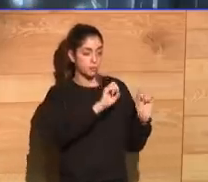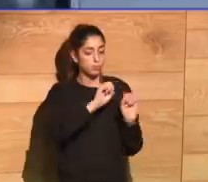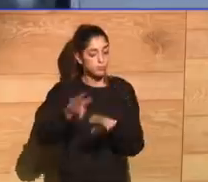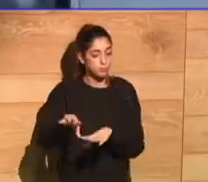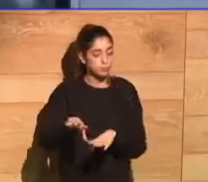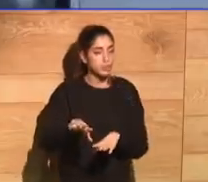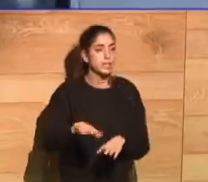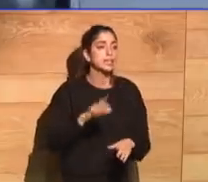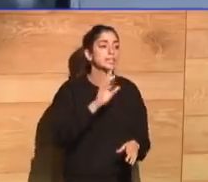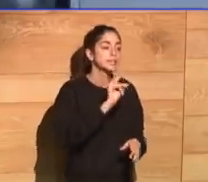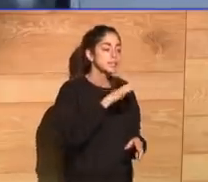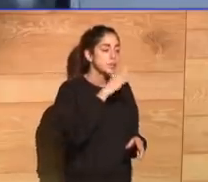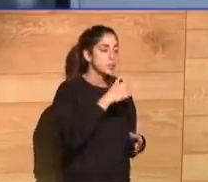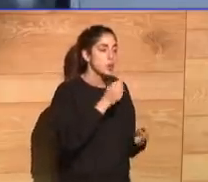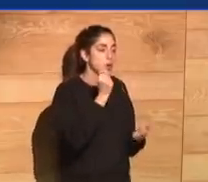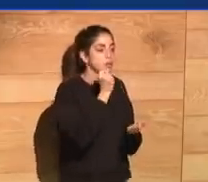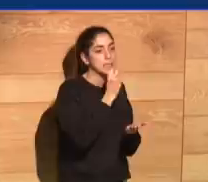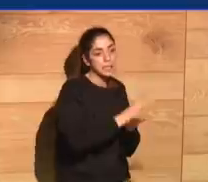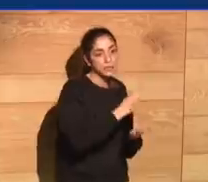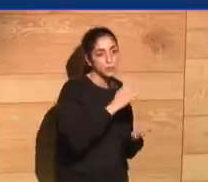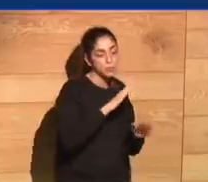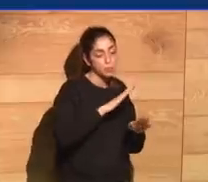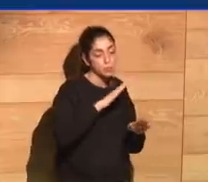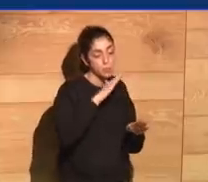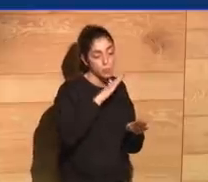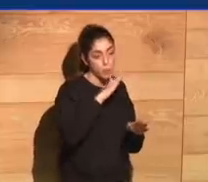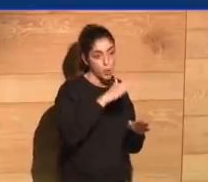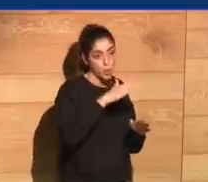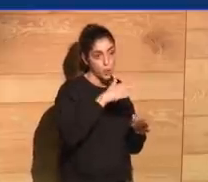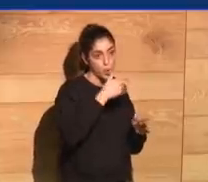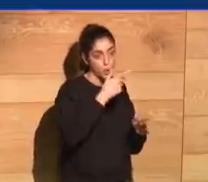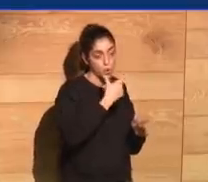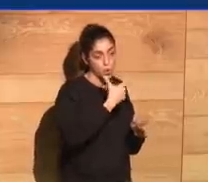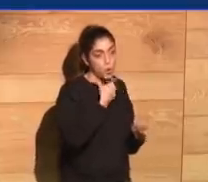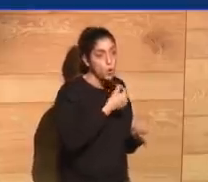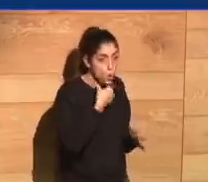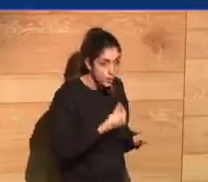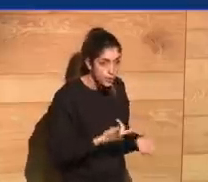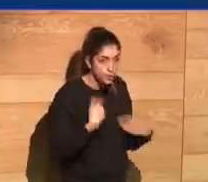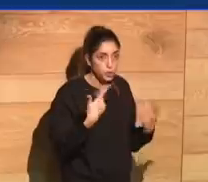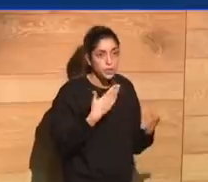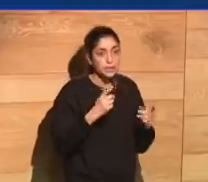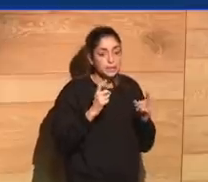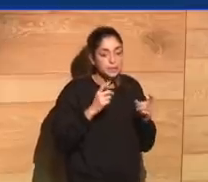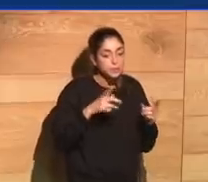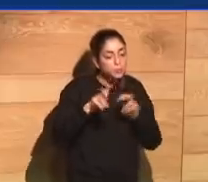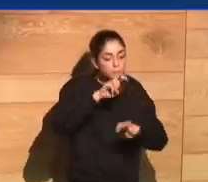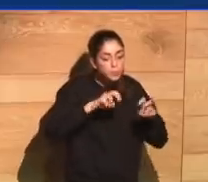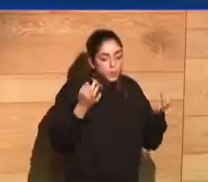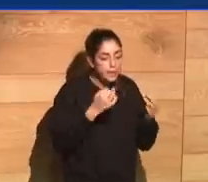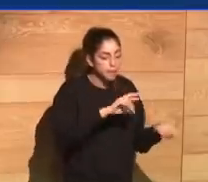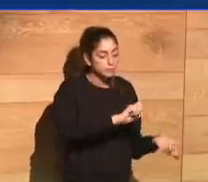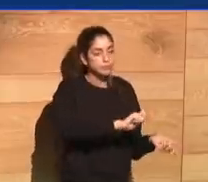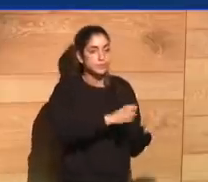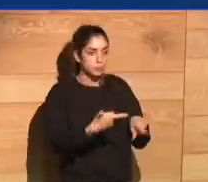claro. Claro. El enfoque de Richard Donner es un enfoque épico y está buscando la verosimilitud. Y Lester